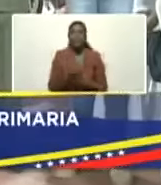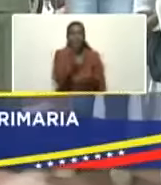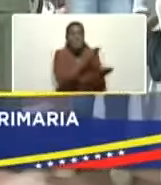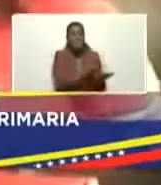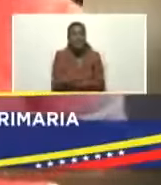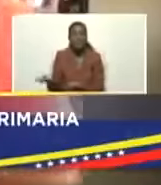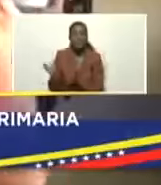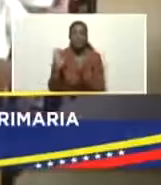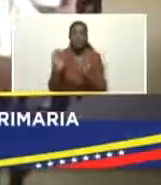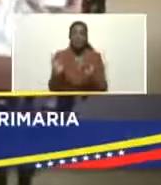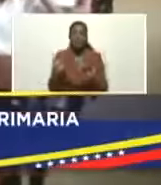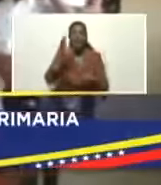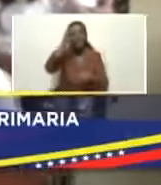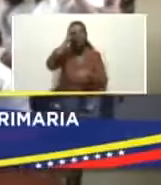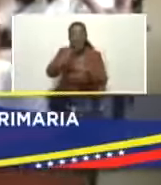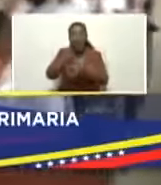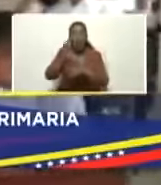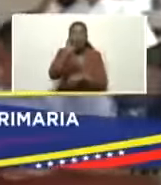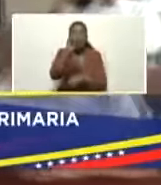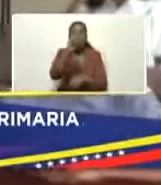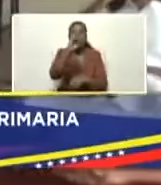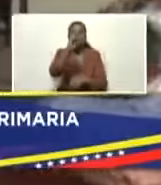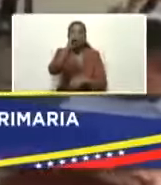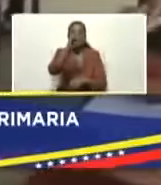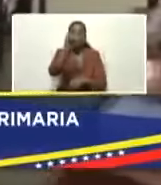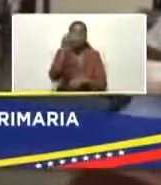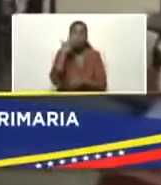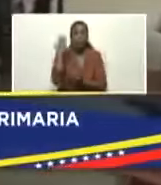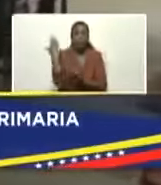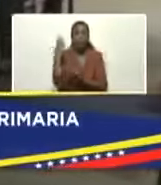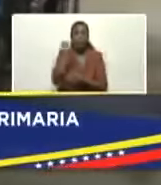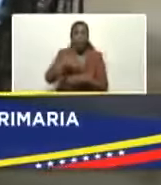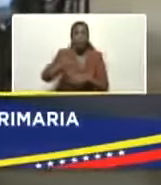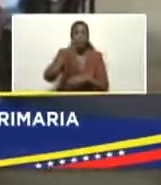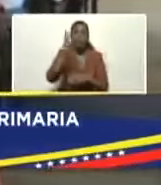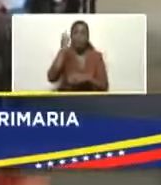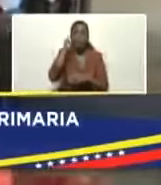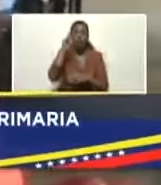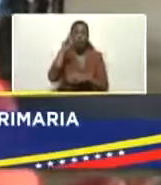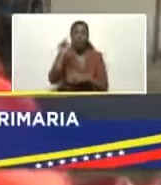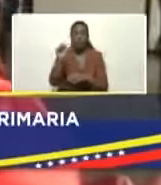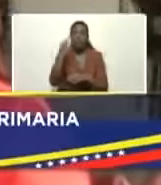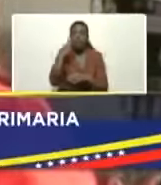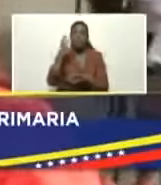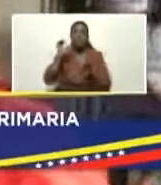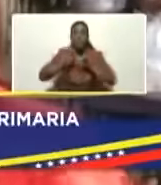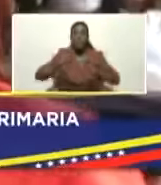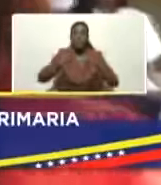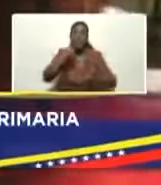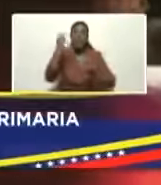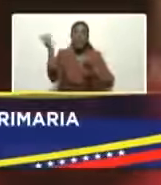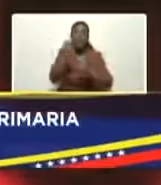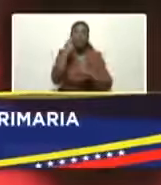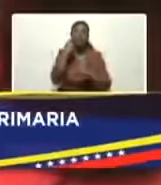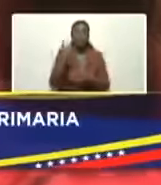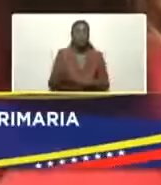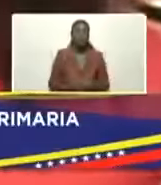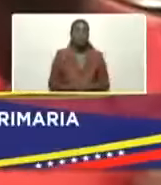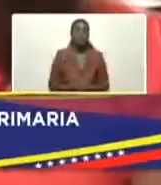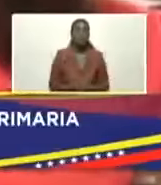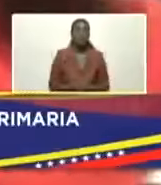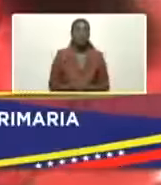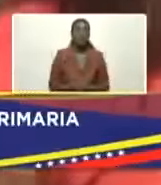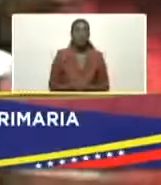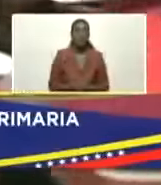Bienvenido al Delta del Orinoco, tierra del guarao y, por supuesto, roja, rojista, simo, simo, huito, como le